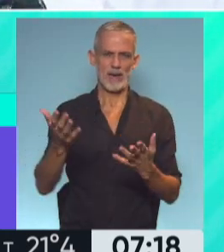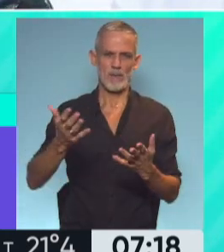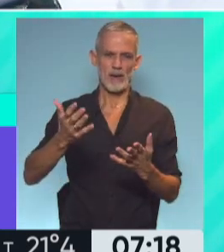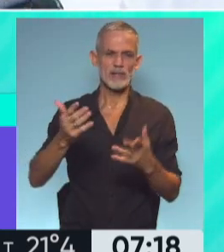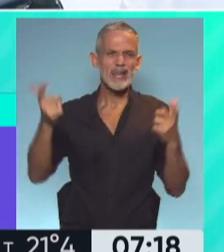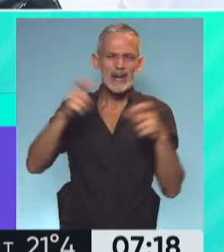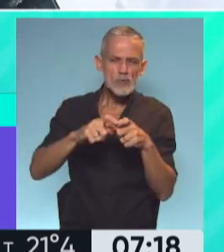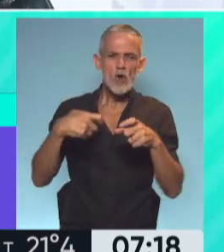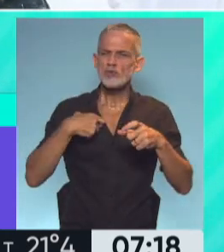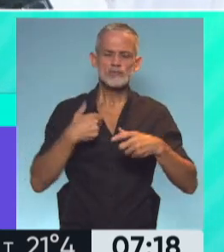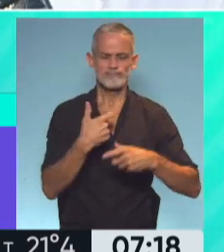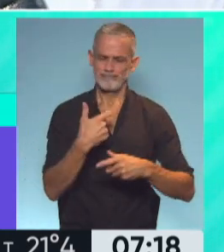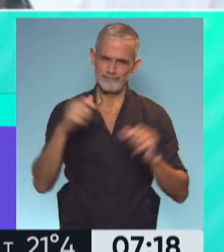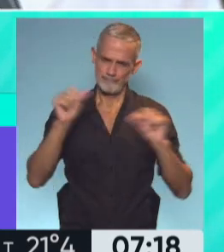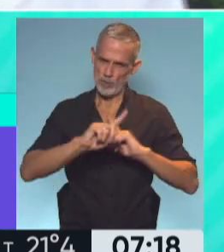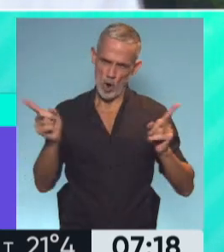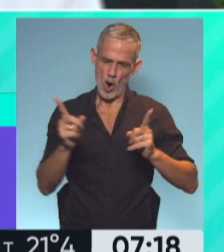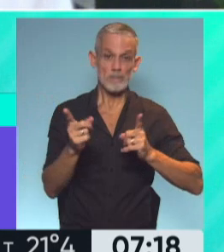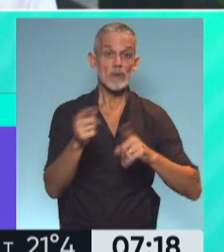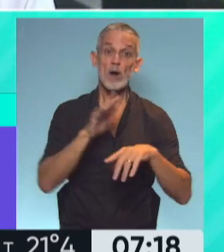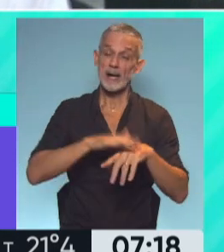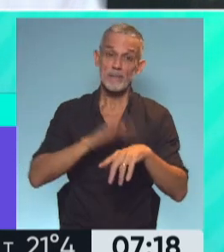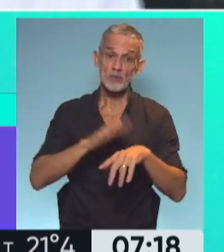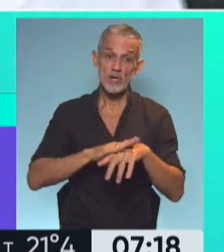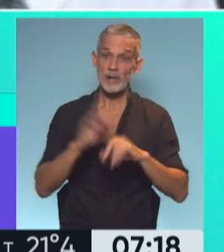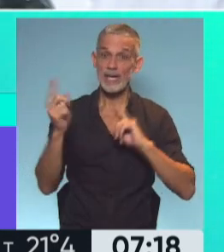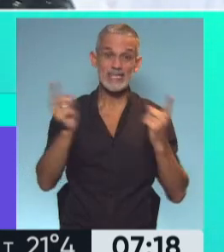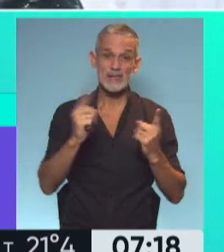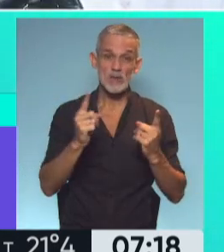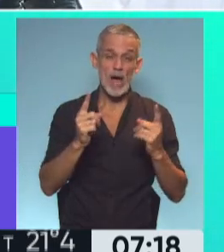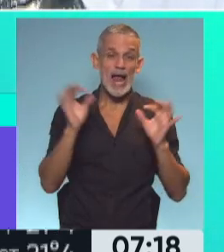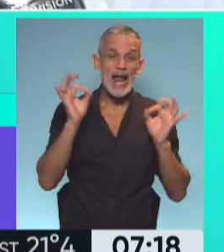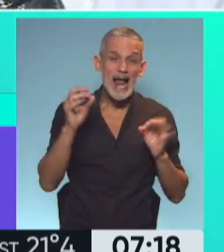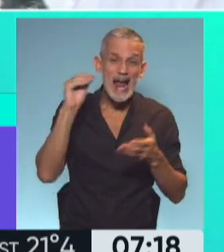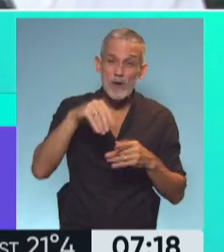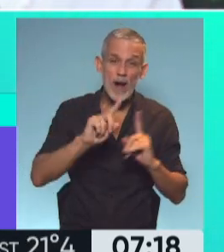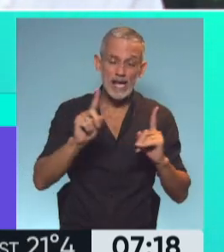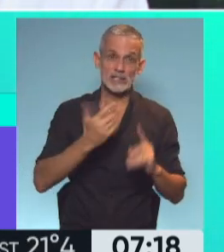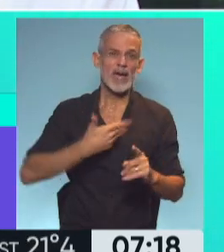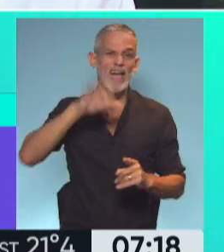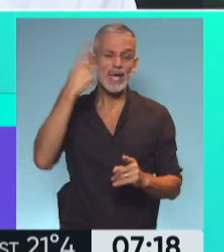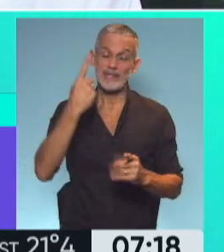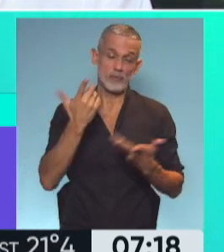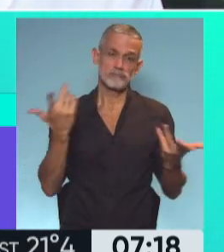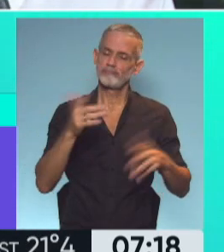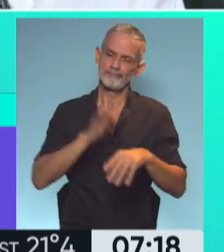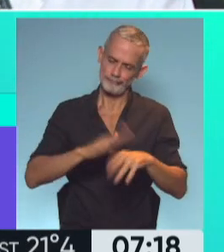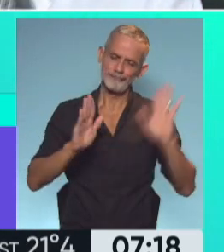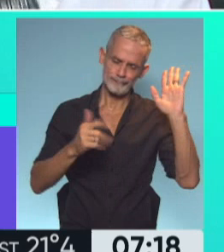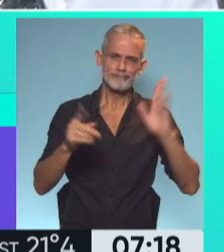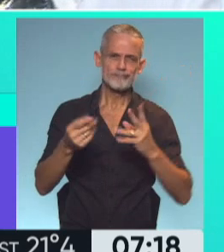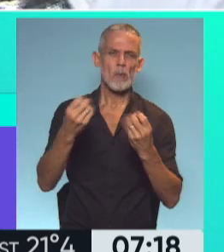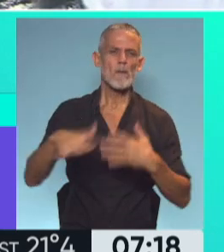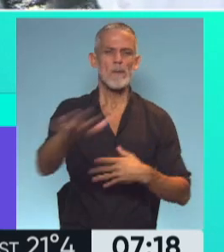hagamos reuniones sociales. Pero cuando las responsabilidades individuales no alcanzan, el Estado tiene que hacerse cargo del bienestar